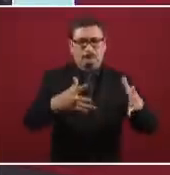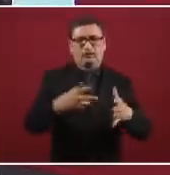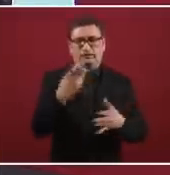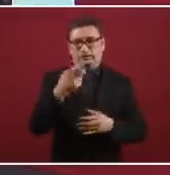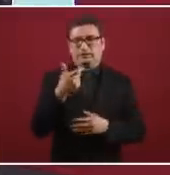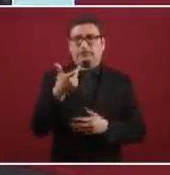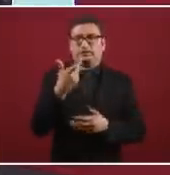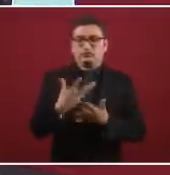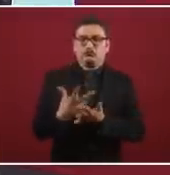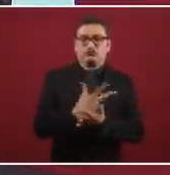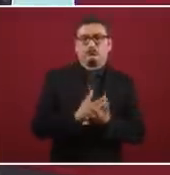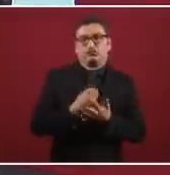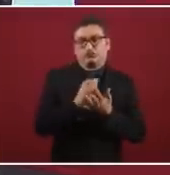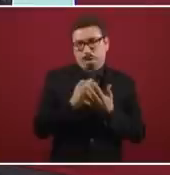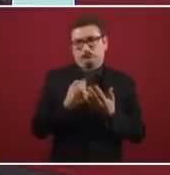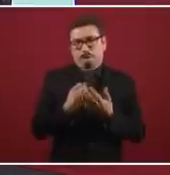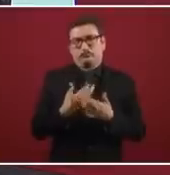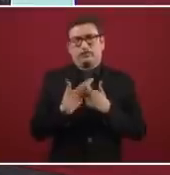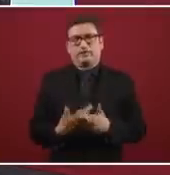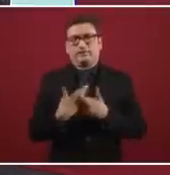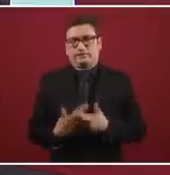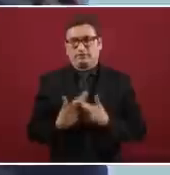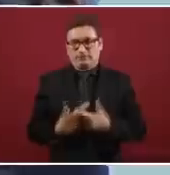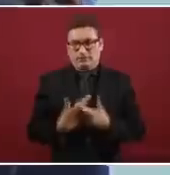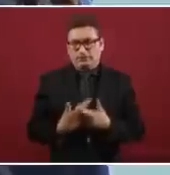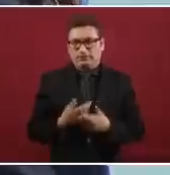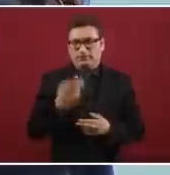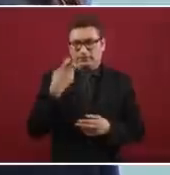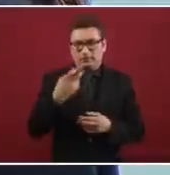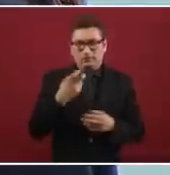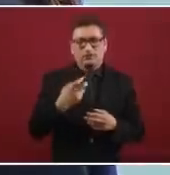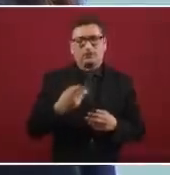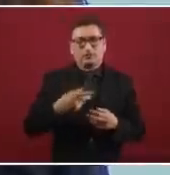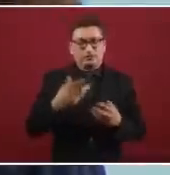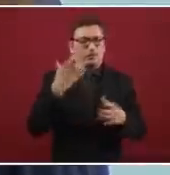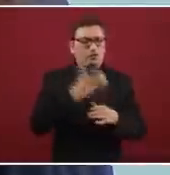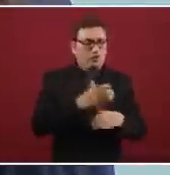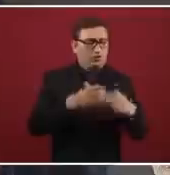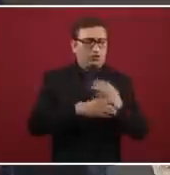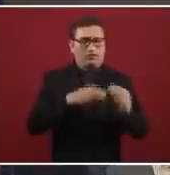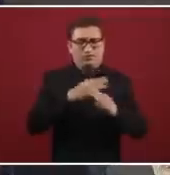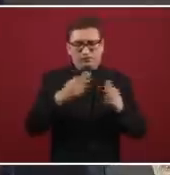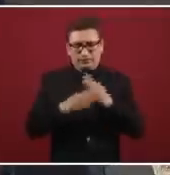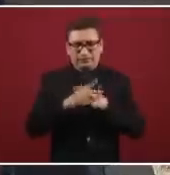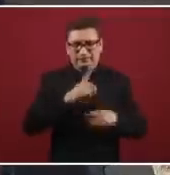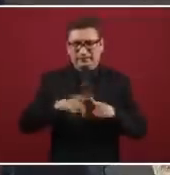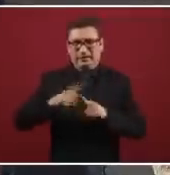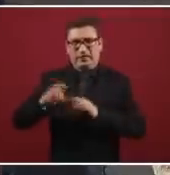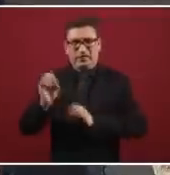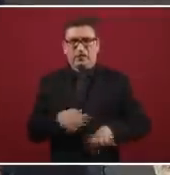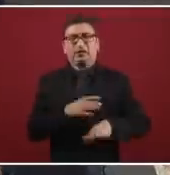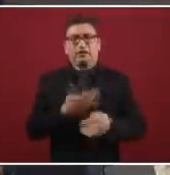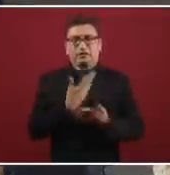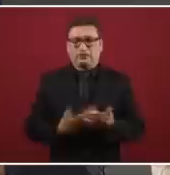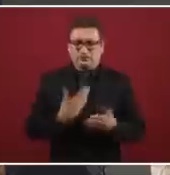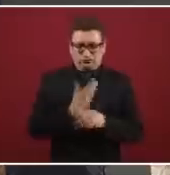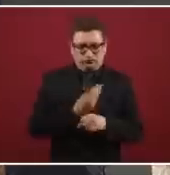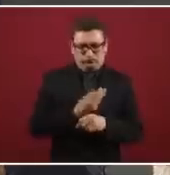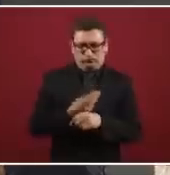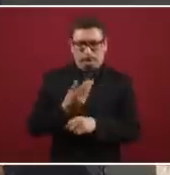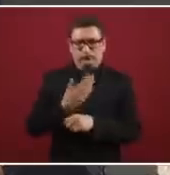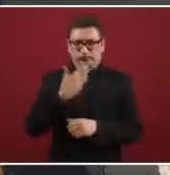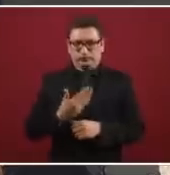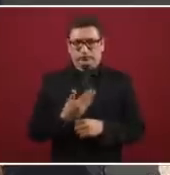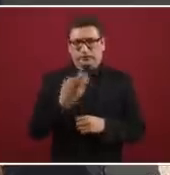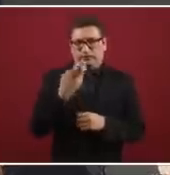muchos intercambiadores, y se está atendiendo todos esos equipos que los tenían abandonados. Entonces, esto es en general